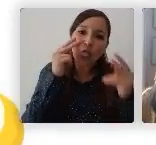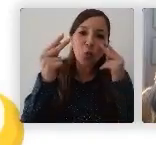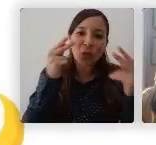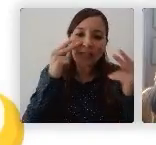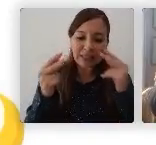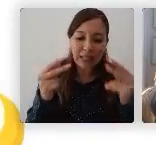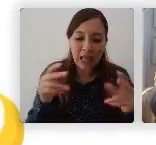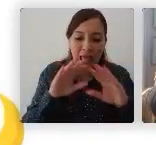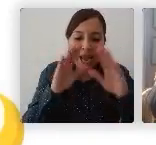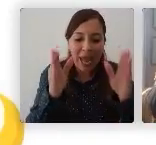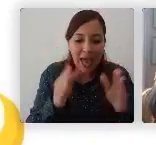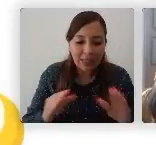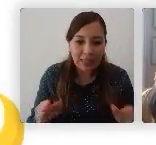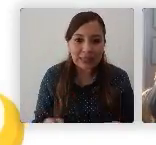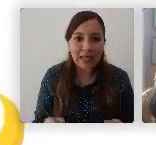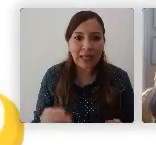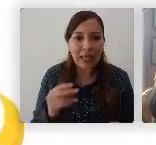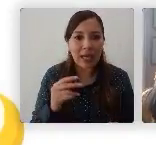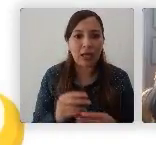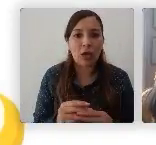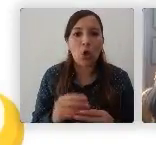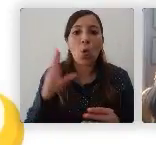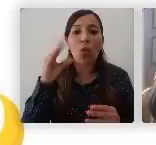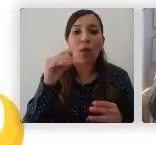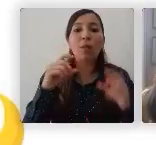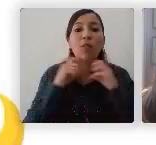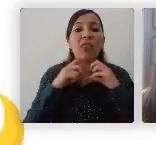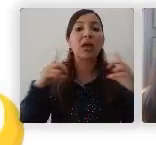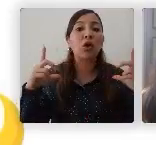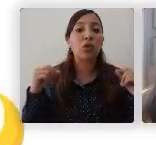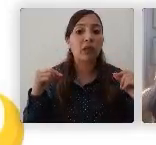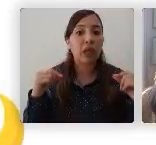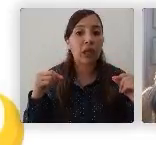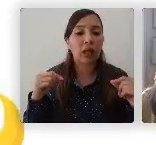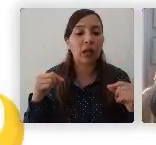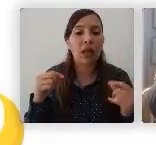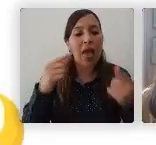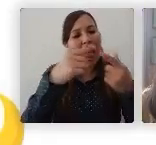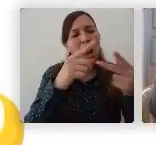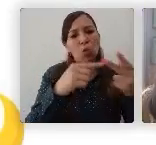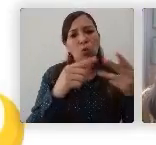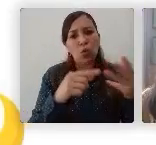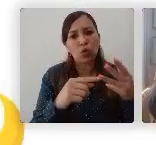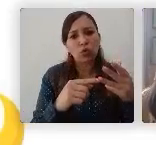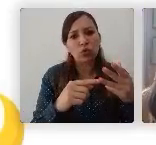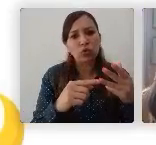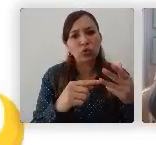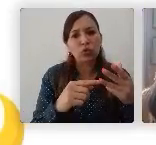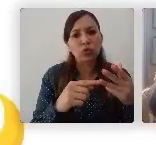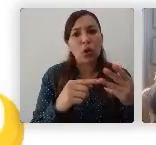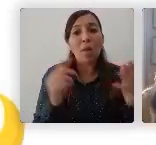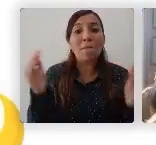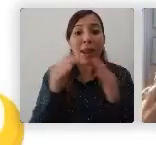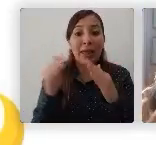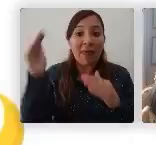bastante ya cuando hablamos del hospedaje algunos van van a hospedarse con la comunidad